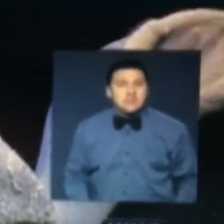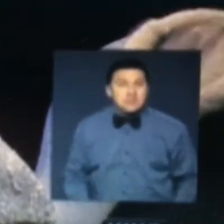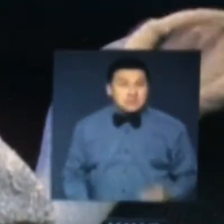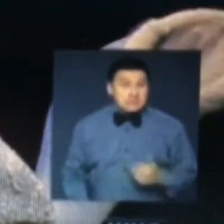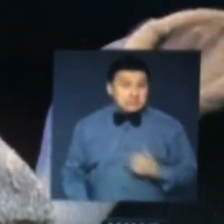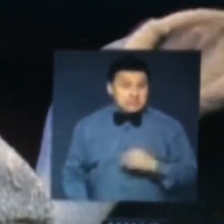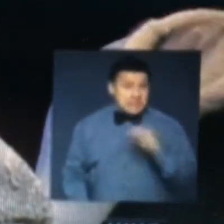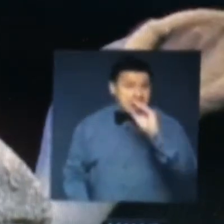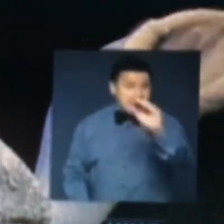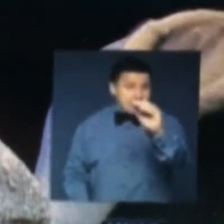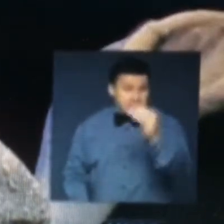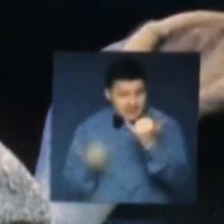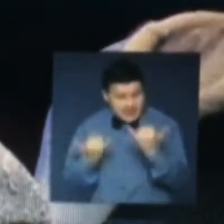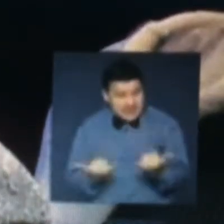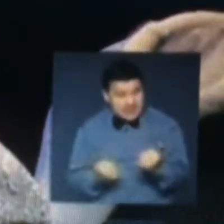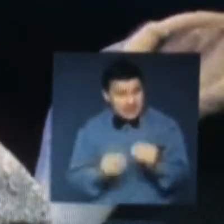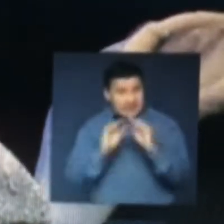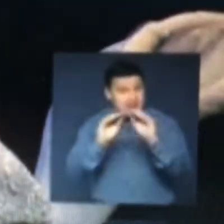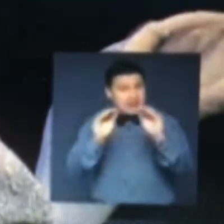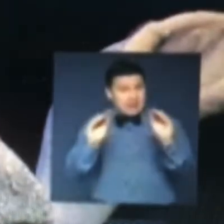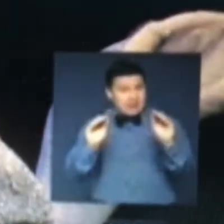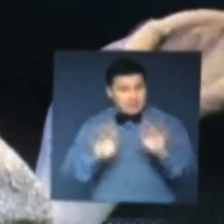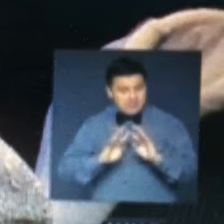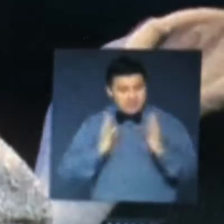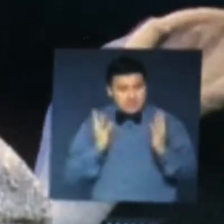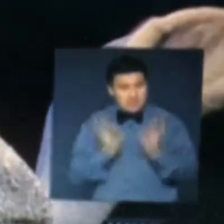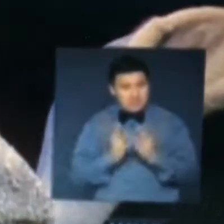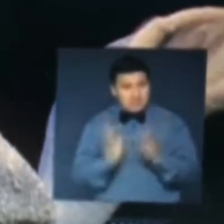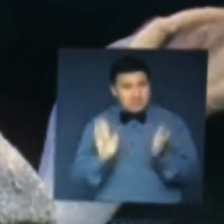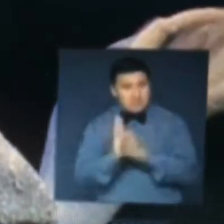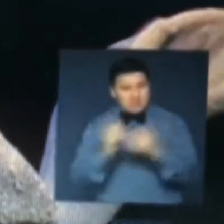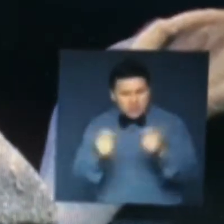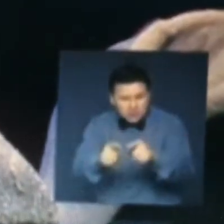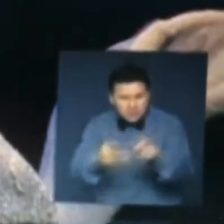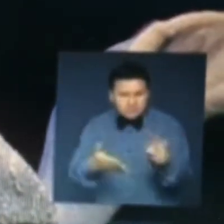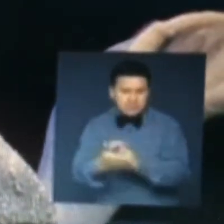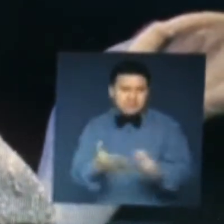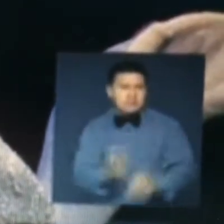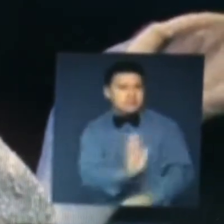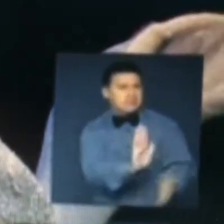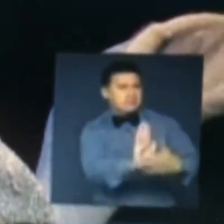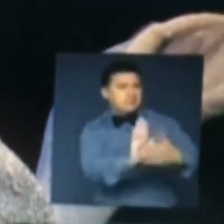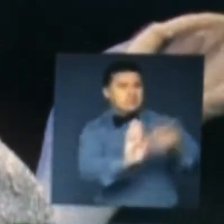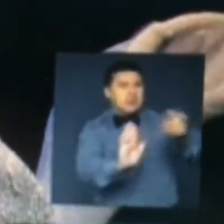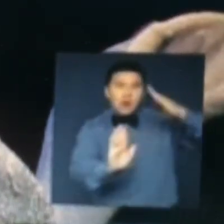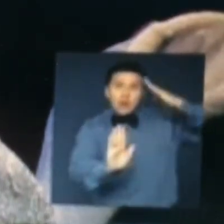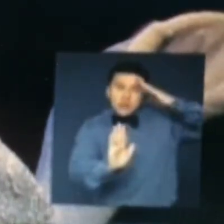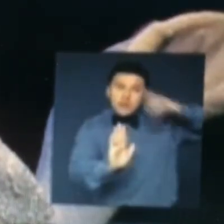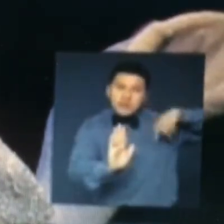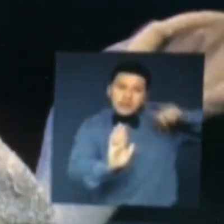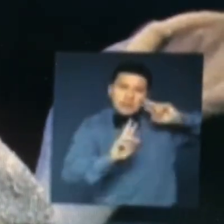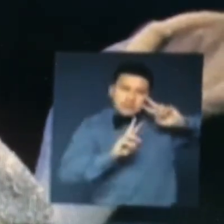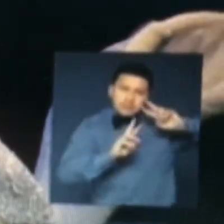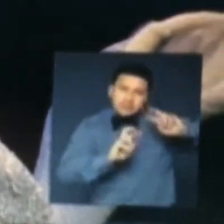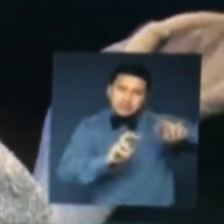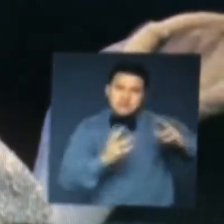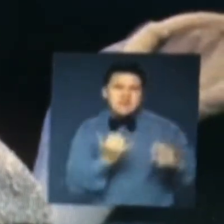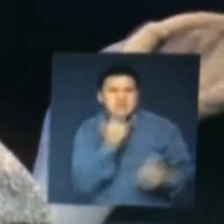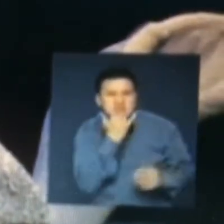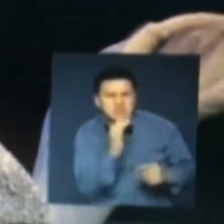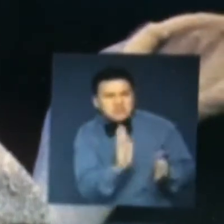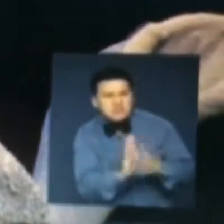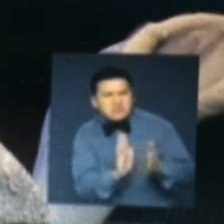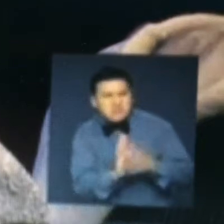Y necesario que el Senado traslade este volante a las autoridades competentes con el fin de que se verifique